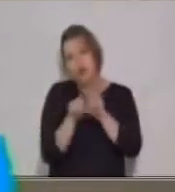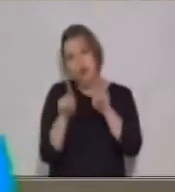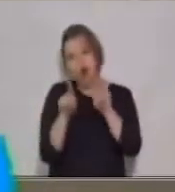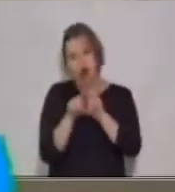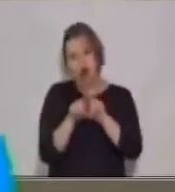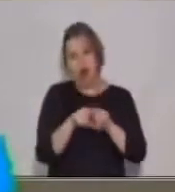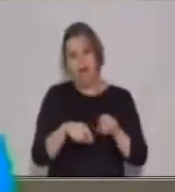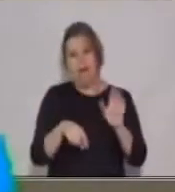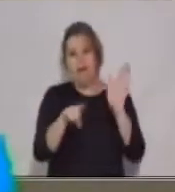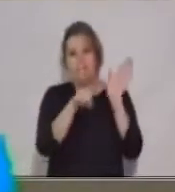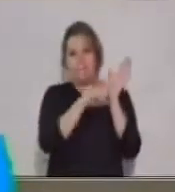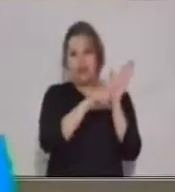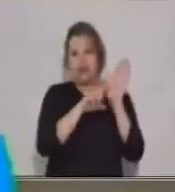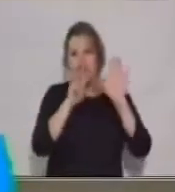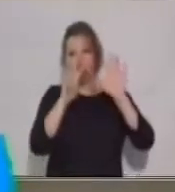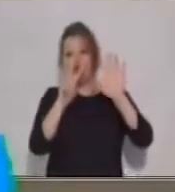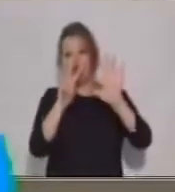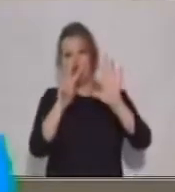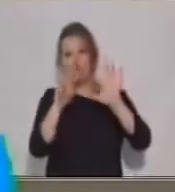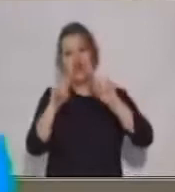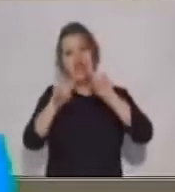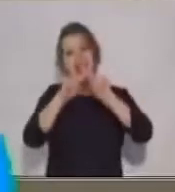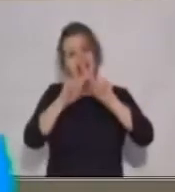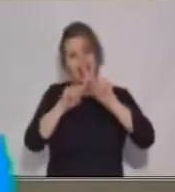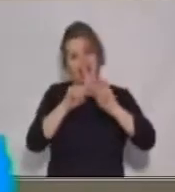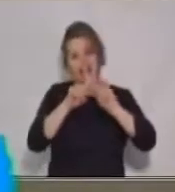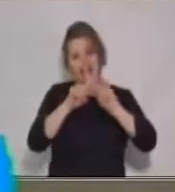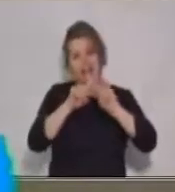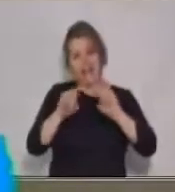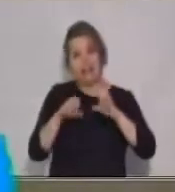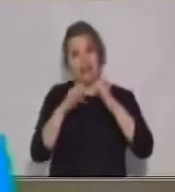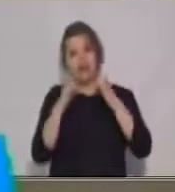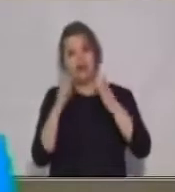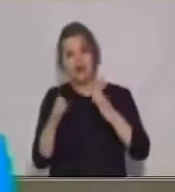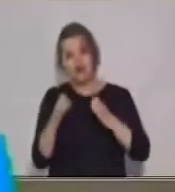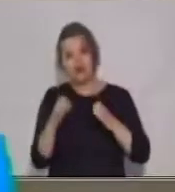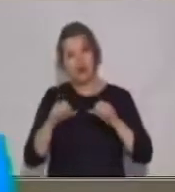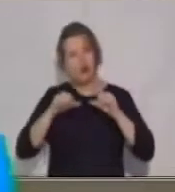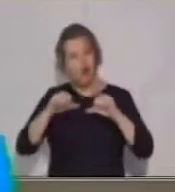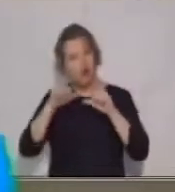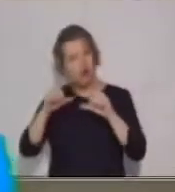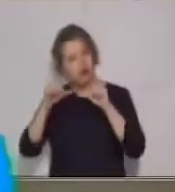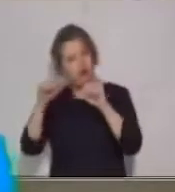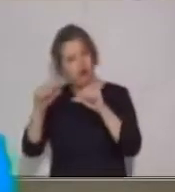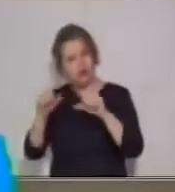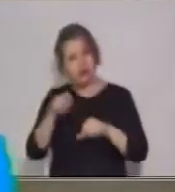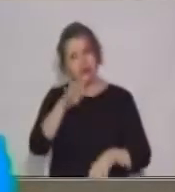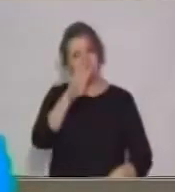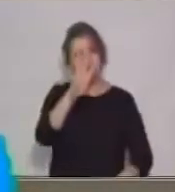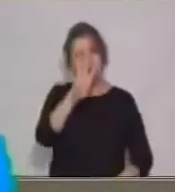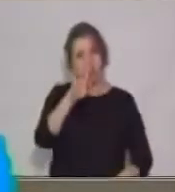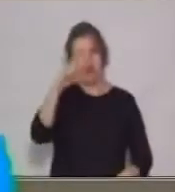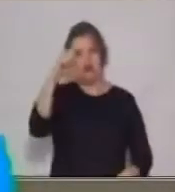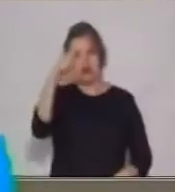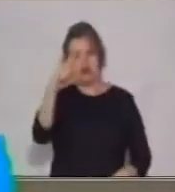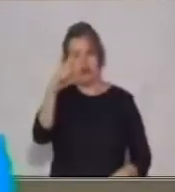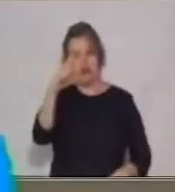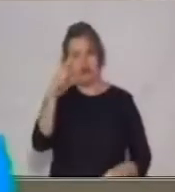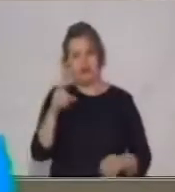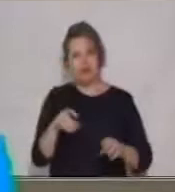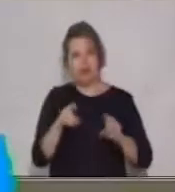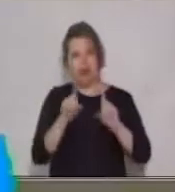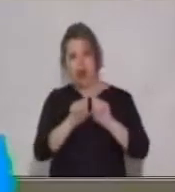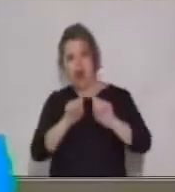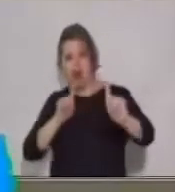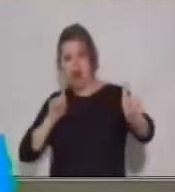Entonces, el valor 4c, nuestra constante 4c, que es la distancia del vértice al